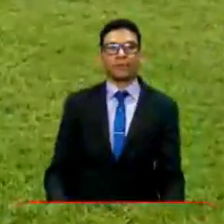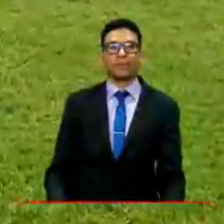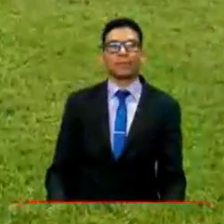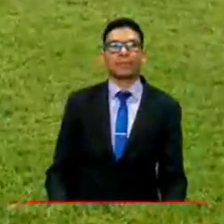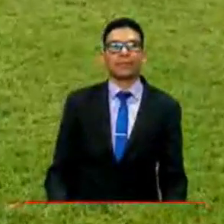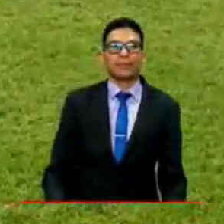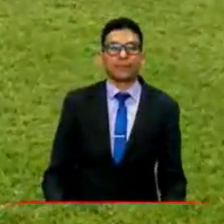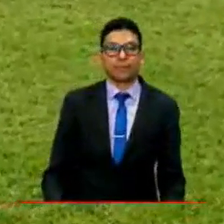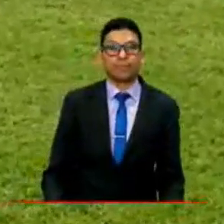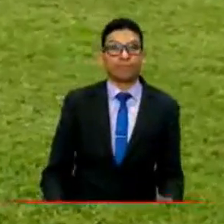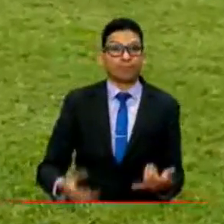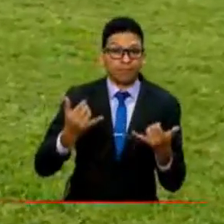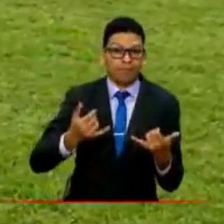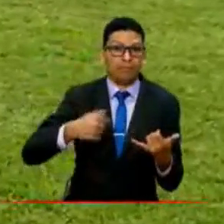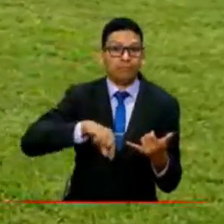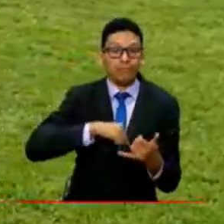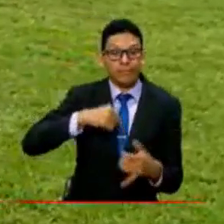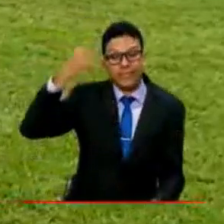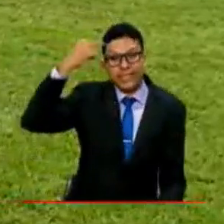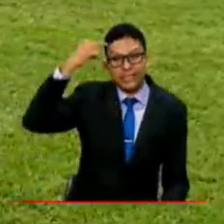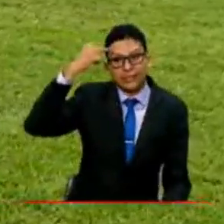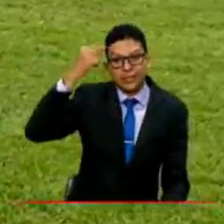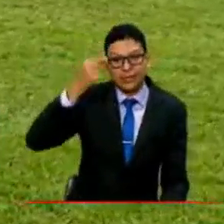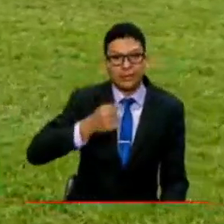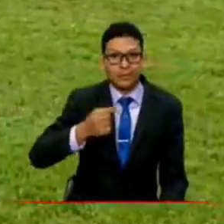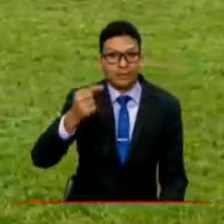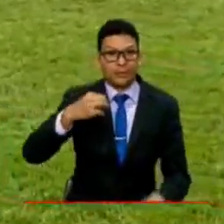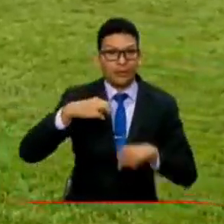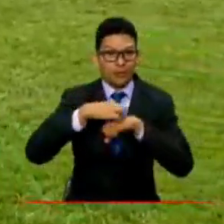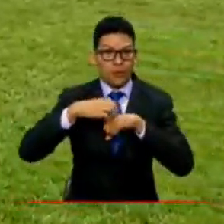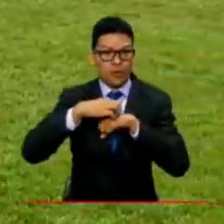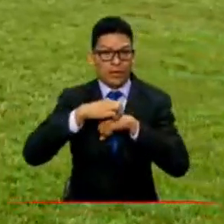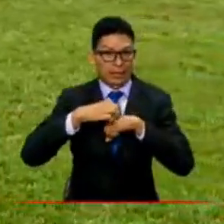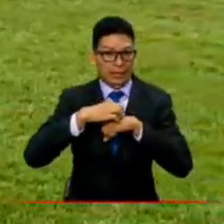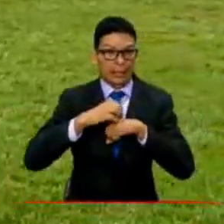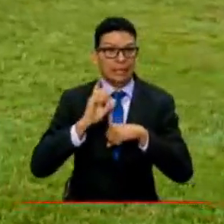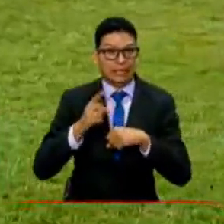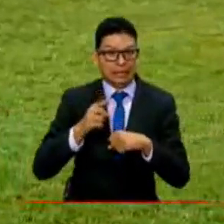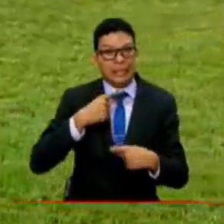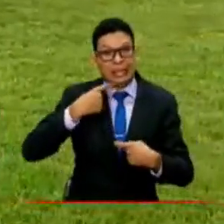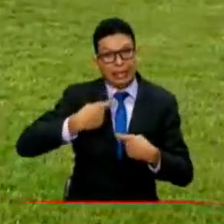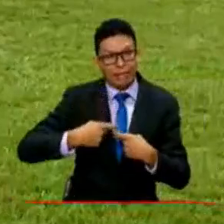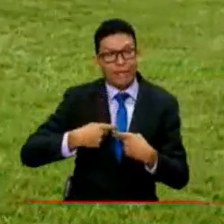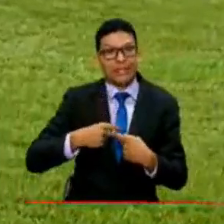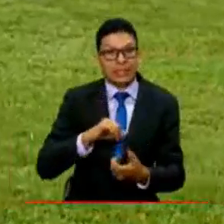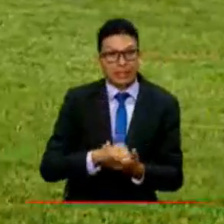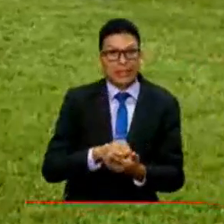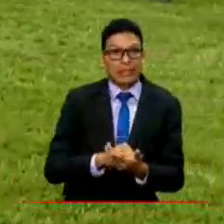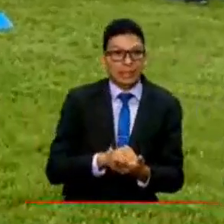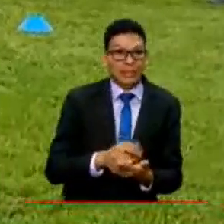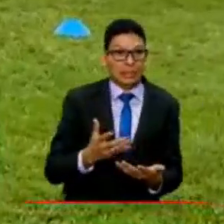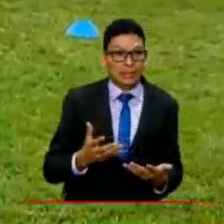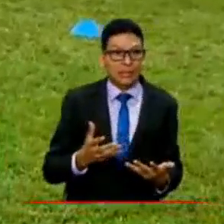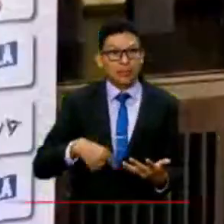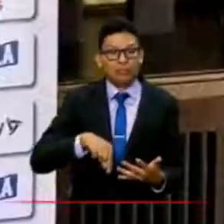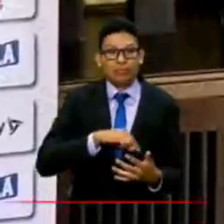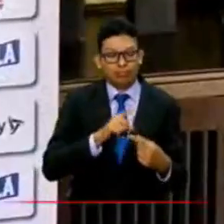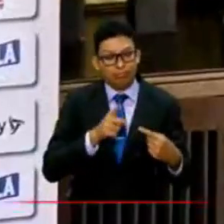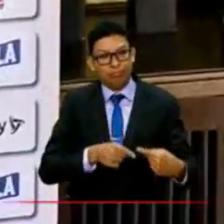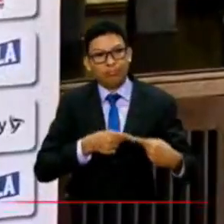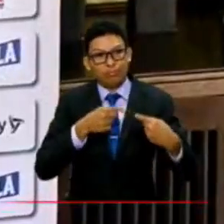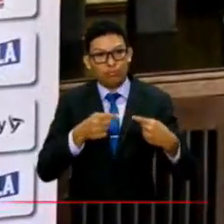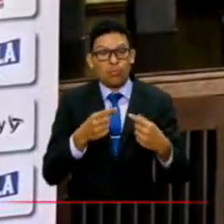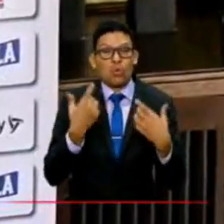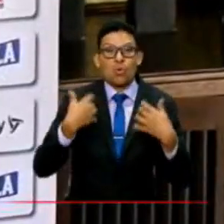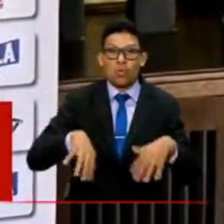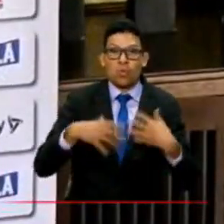Enfocados ahora en lo que es el partido de Tolima, sabiendo que va a ser un partido muy duro, muy difícil. Vamos a enfrentar un gran